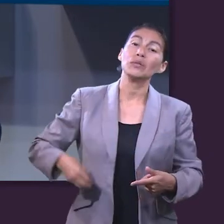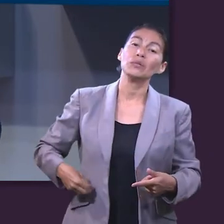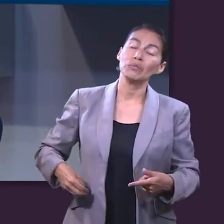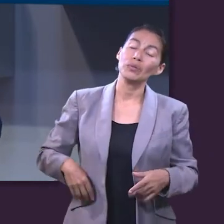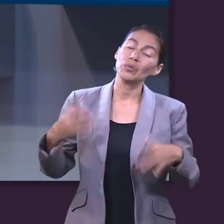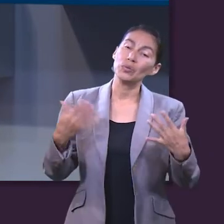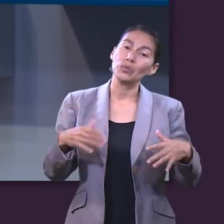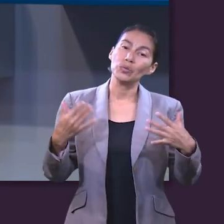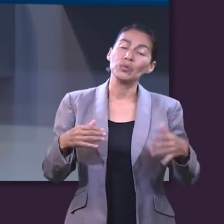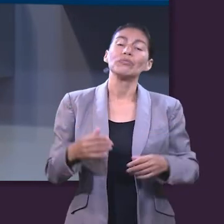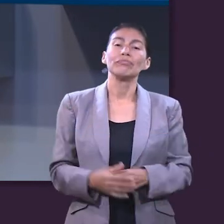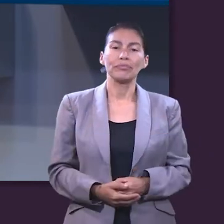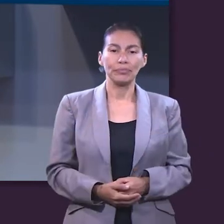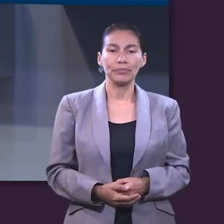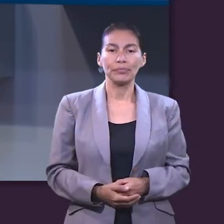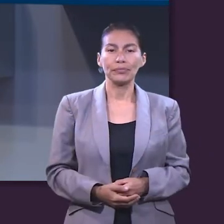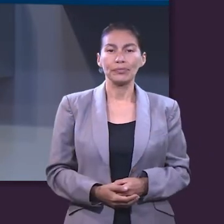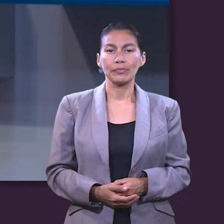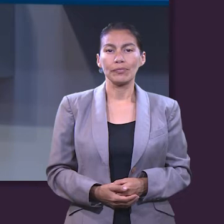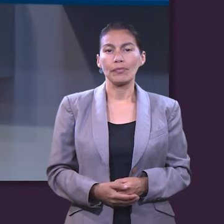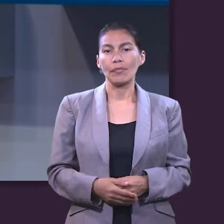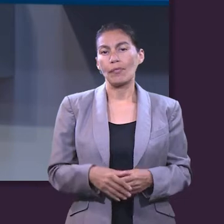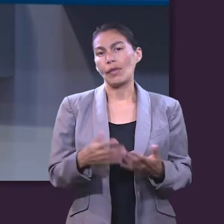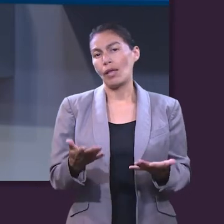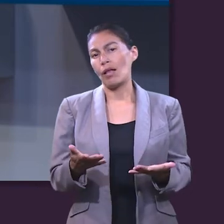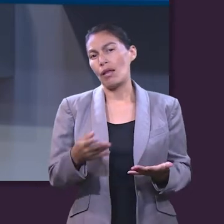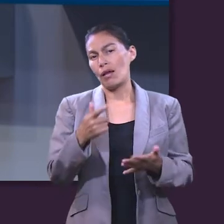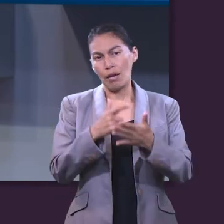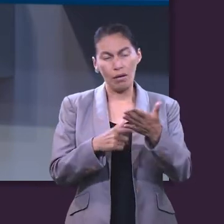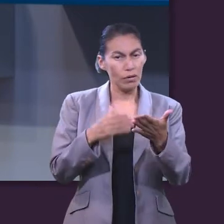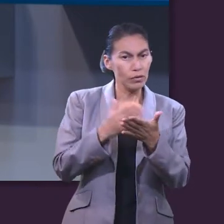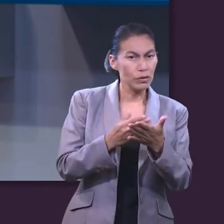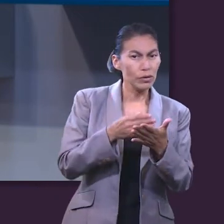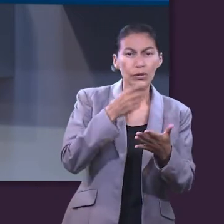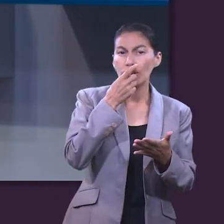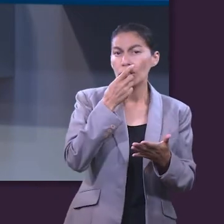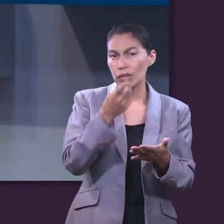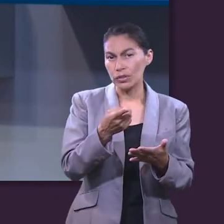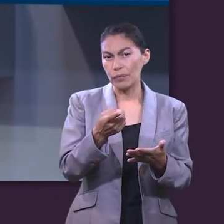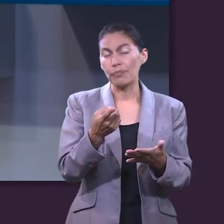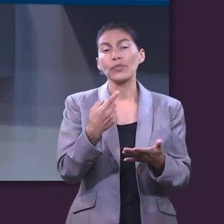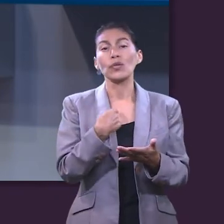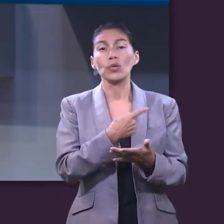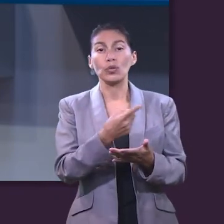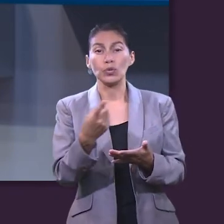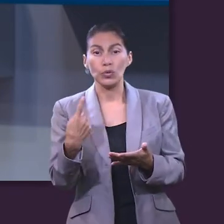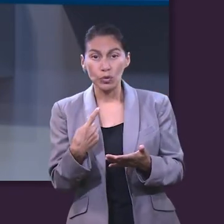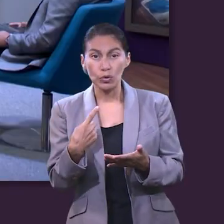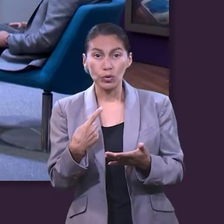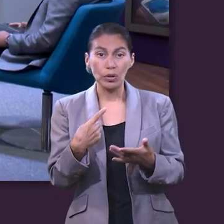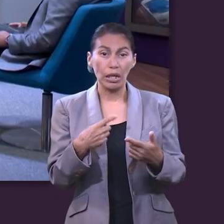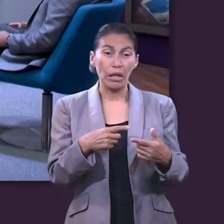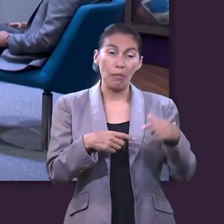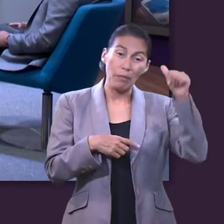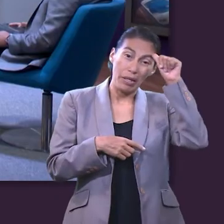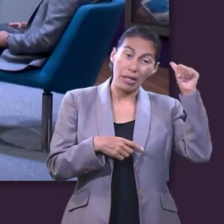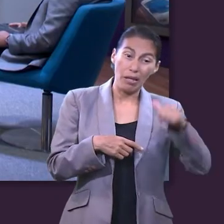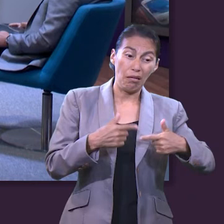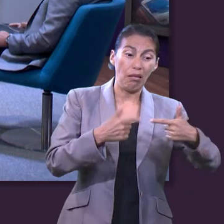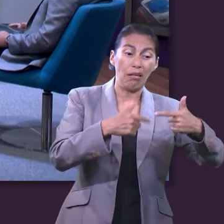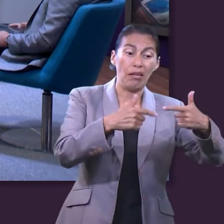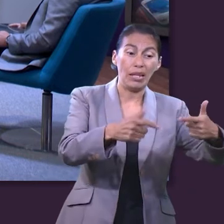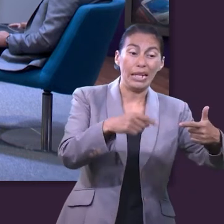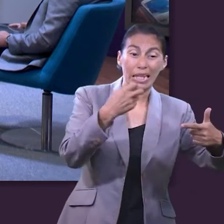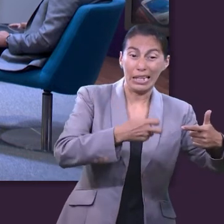¿no? Y bueno, uno de los datos o el enfoque que nos propone la lección es que así como nosotros tenemos que lidiar con esas